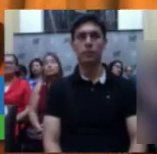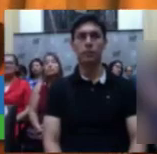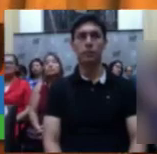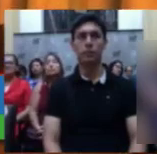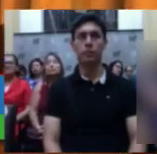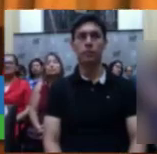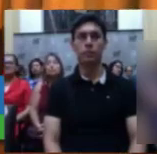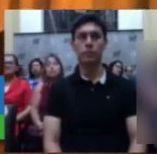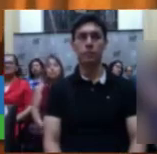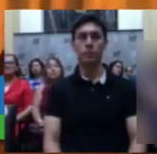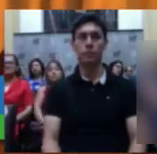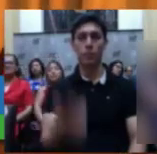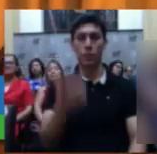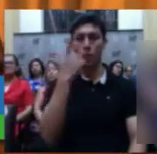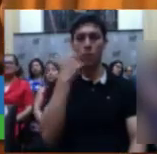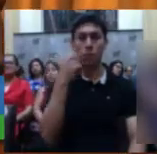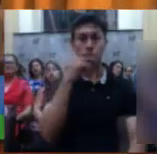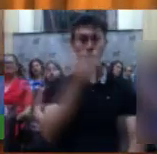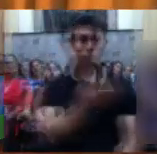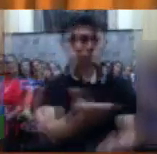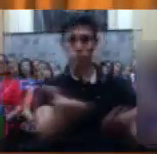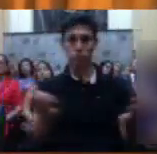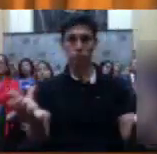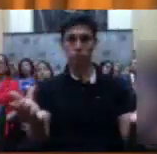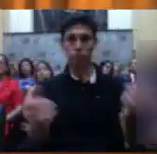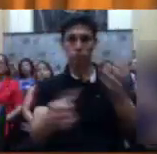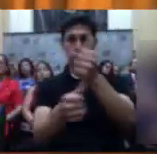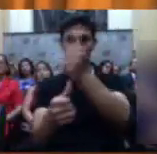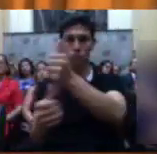Señoras y señores regidores de la Municipalidad de Miraflores,